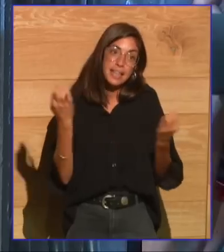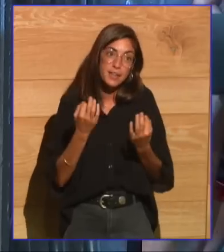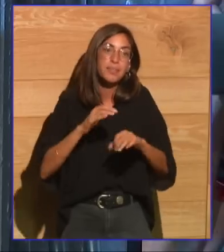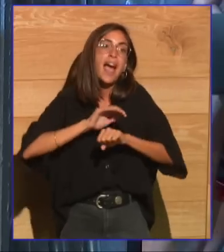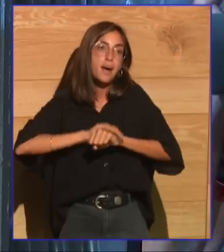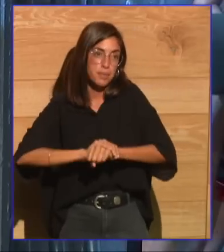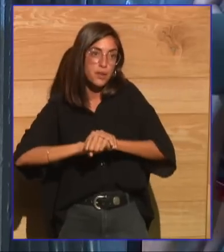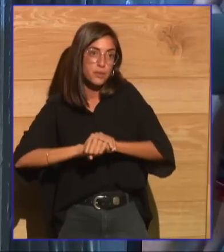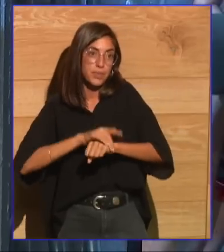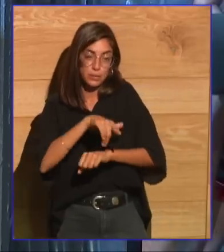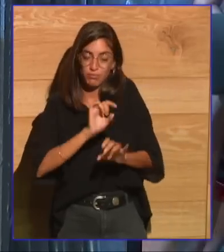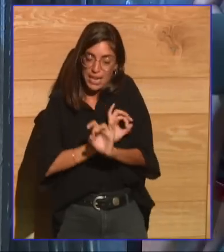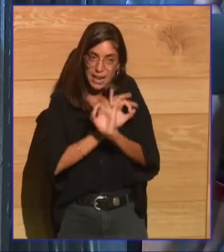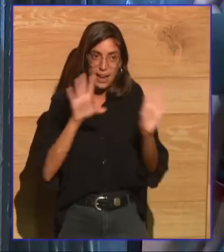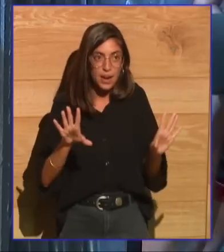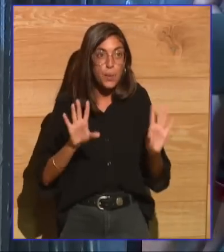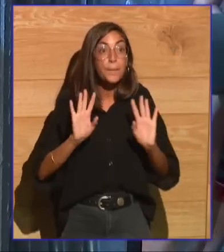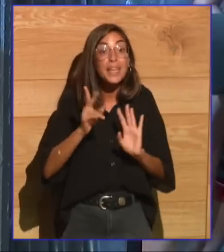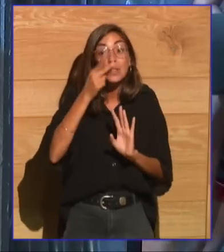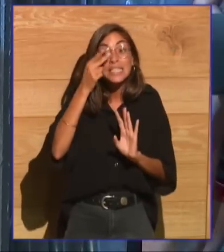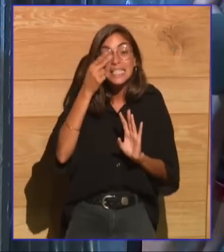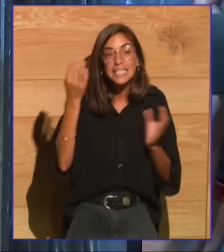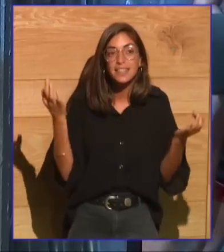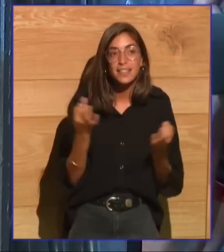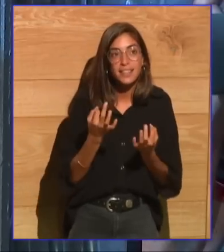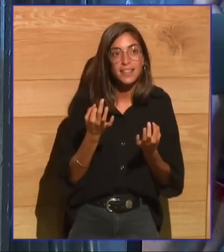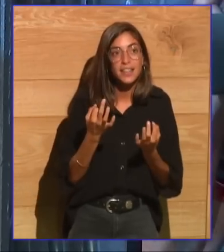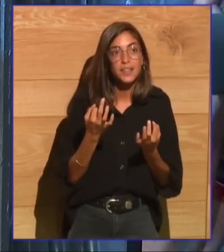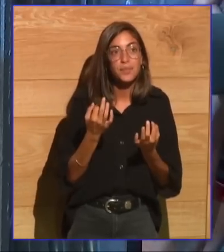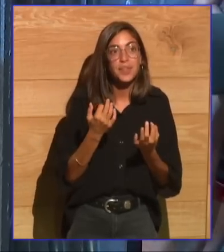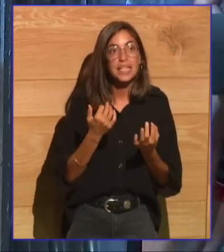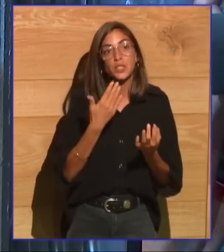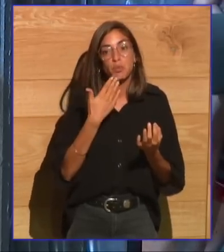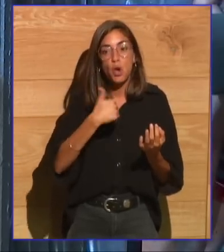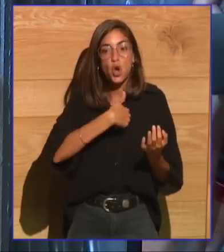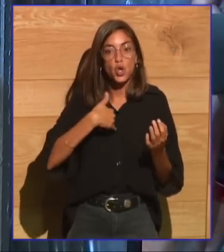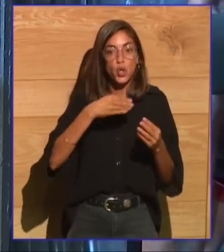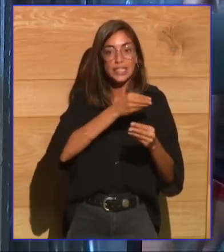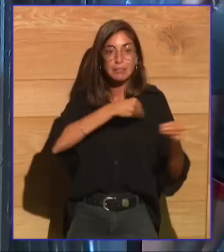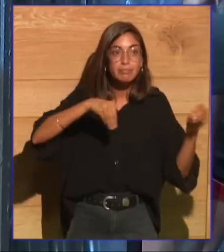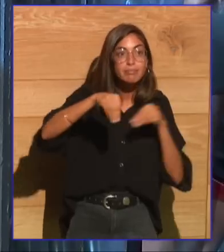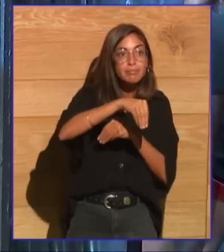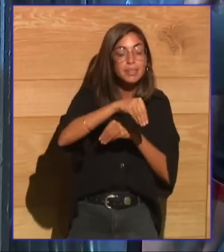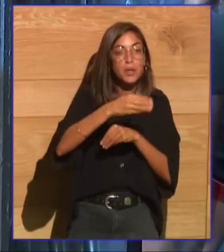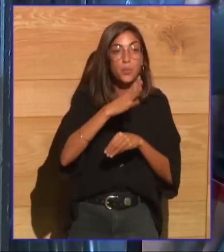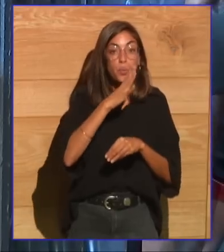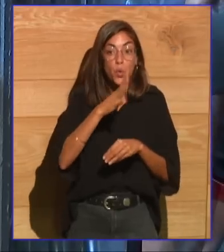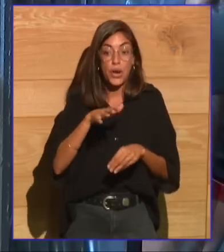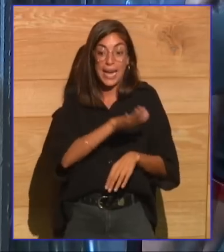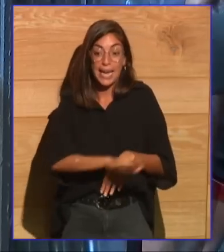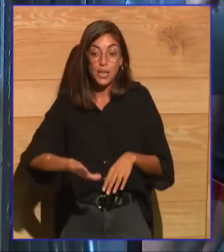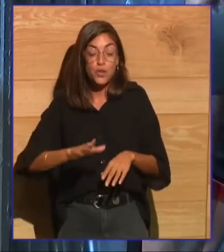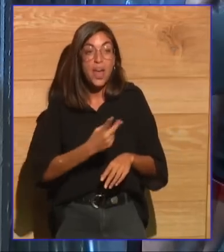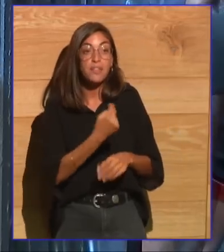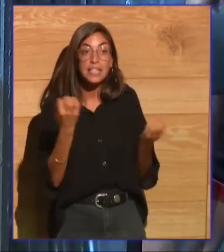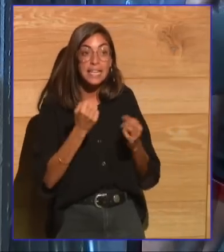eso es claro pero lo interesante es hay una inversión de roles que ese niño que necesita protección se convierte